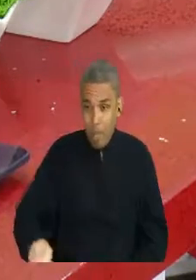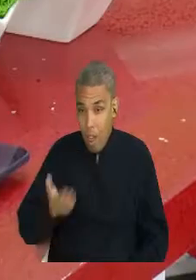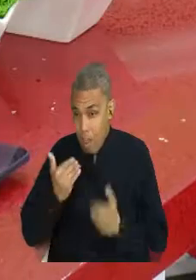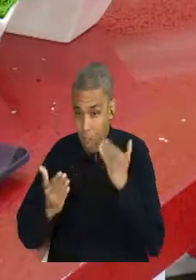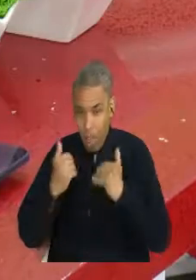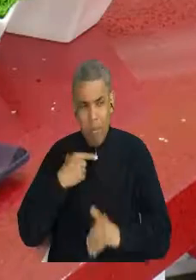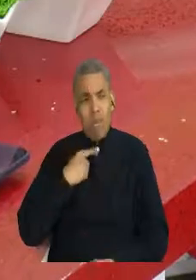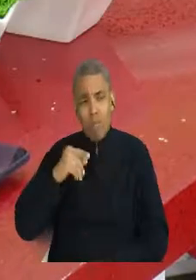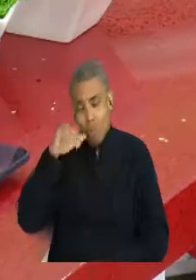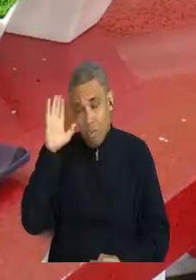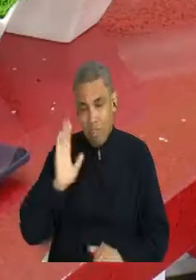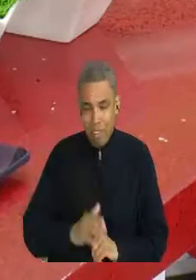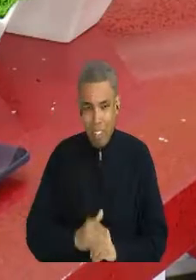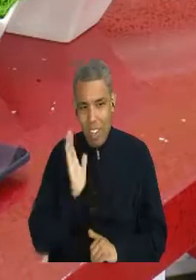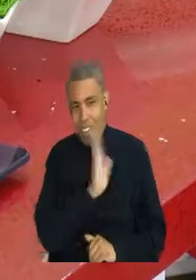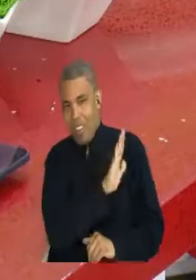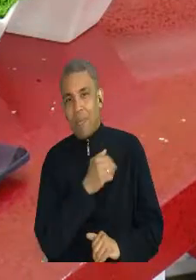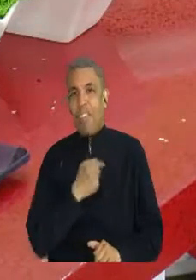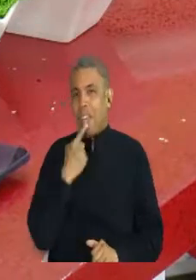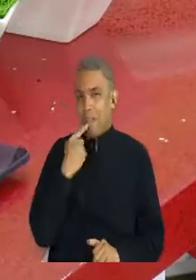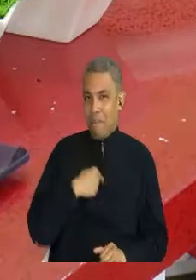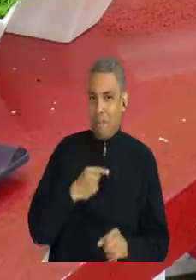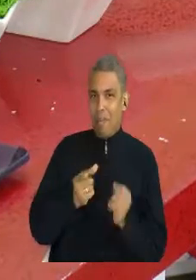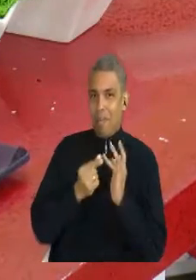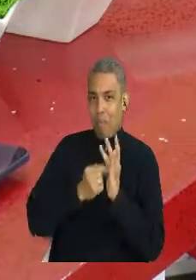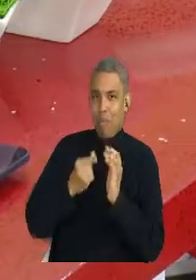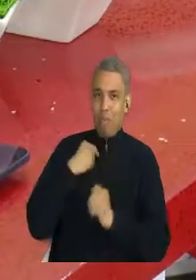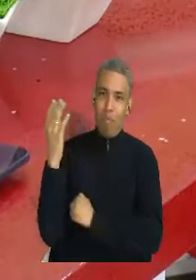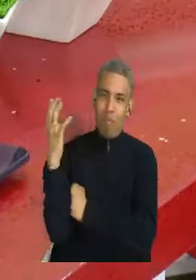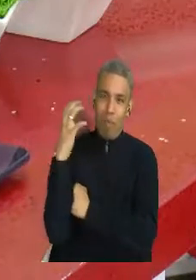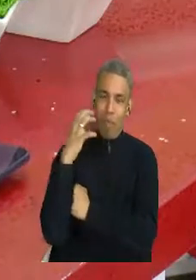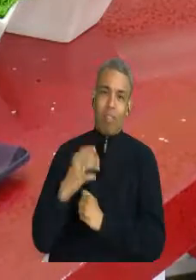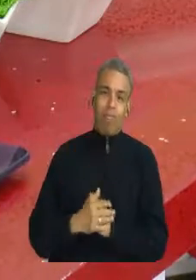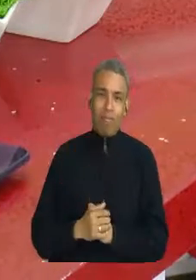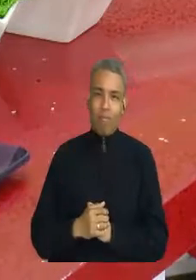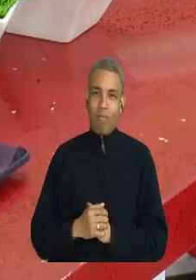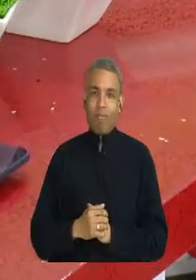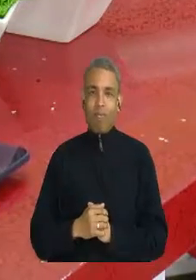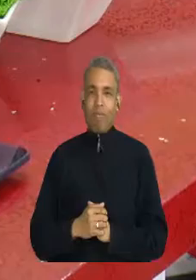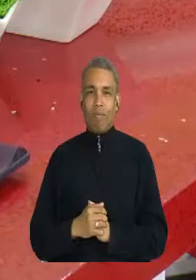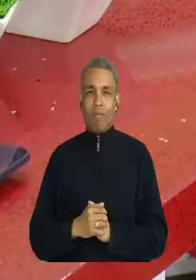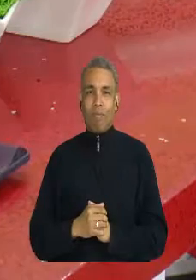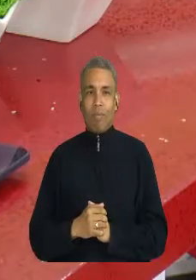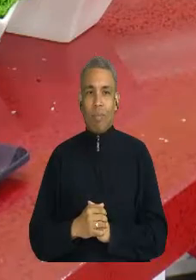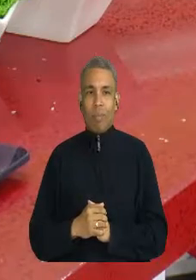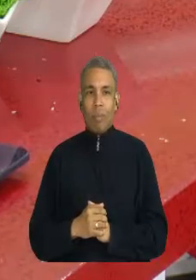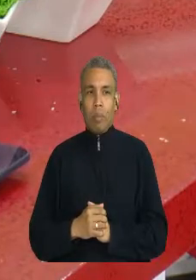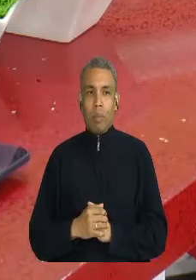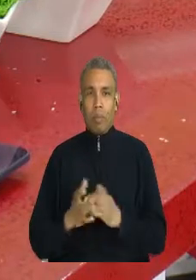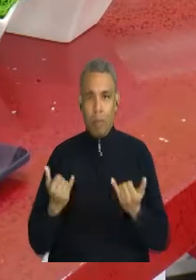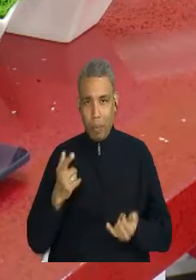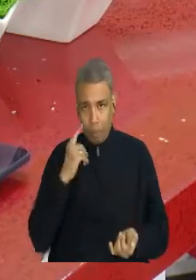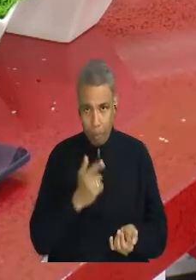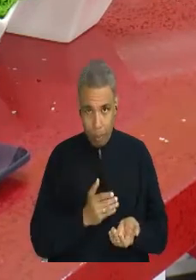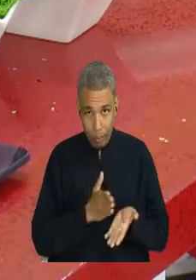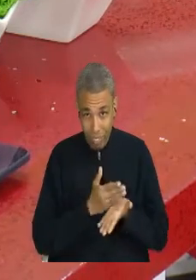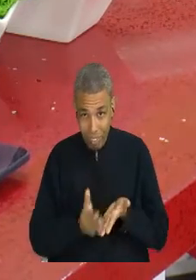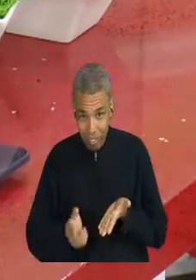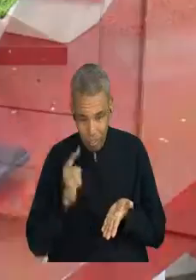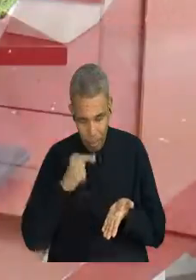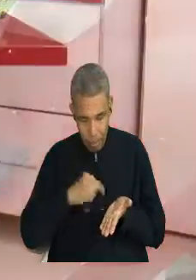boca? Ay, caramba. Bueno, aquí ¿Listo? Vamos. Entonces aquí voy a limpiar nuestra tabla. Entonces, ¿qué voy a hacer con